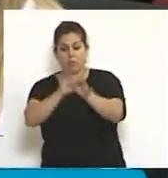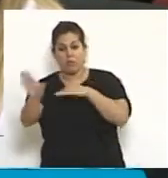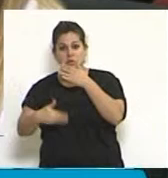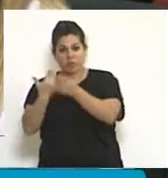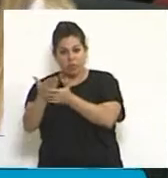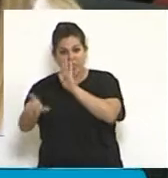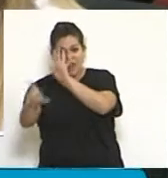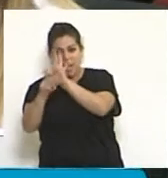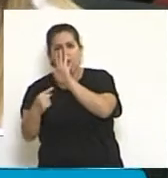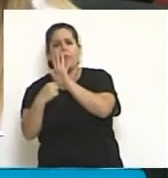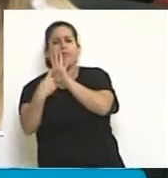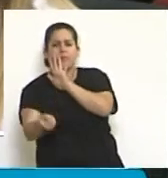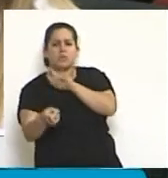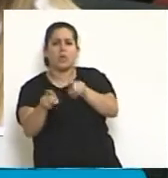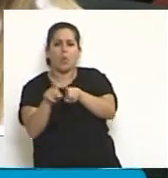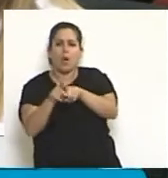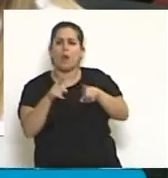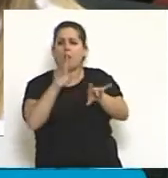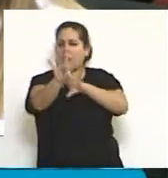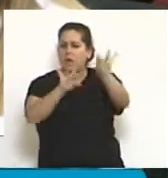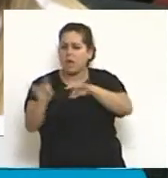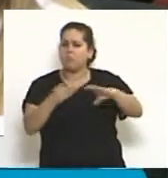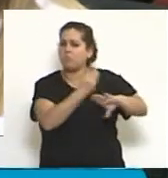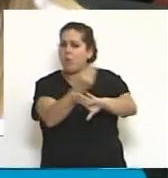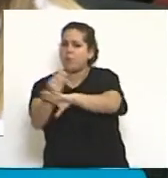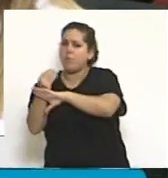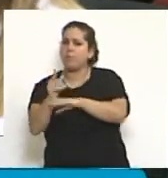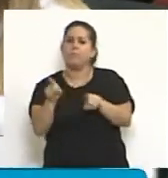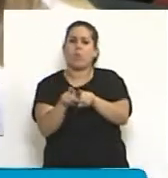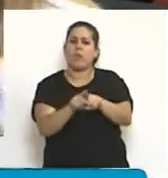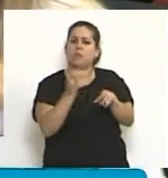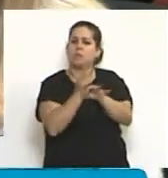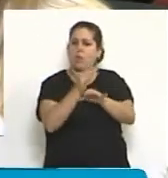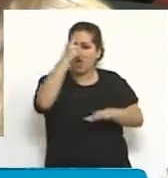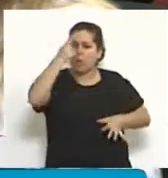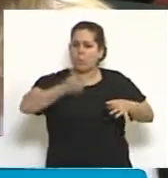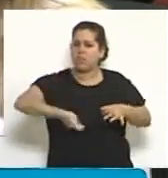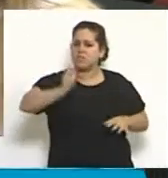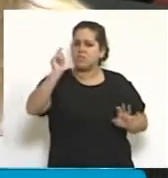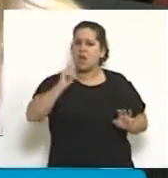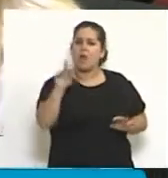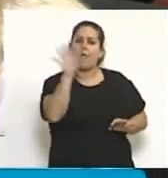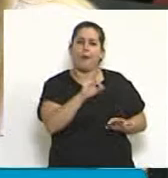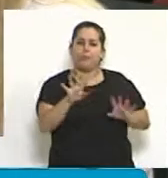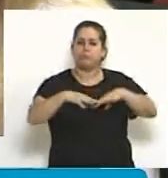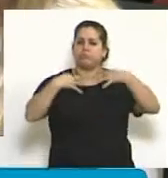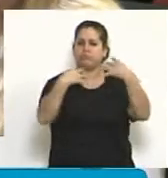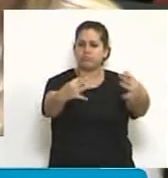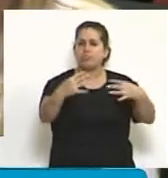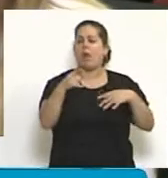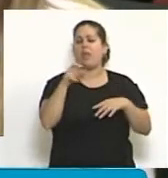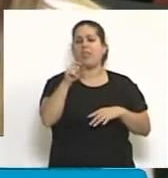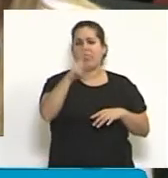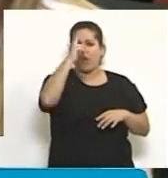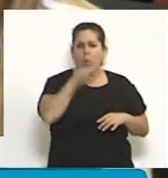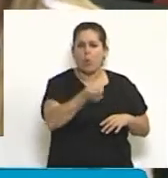qué forma la comisión de selección de los magistrados y la escuela judicial, primero para emitir dictamen, o el plenario del Consejo de la